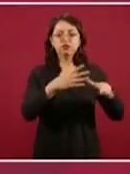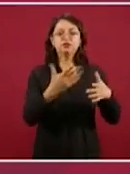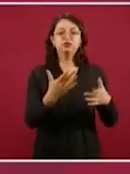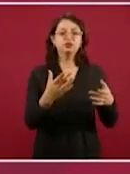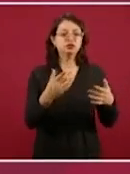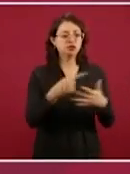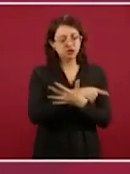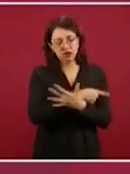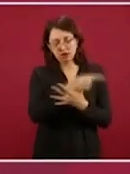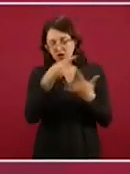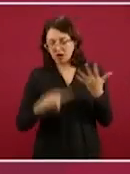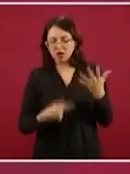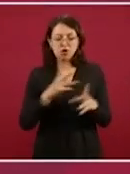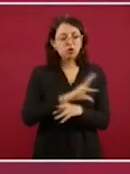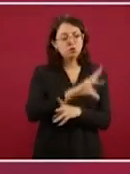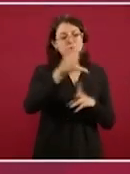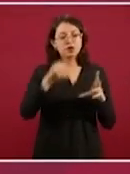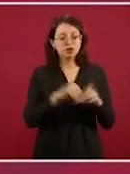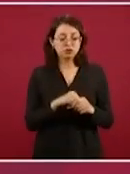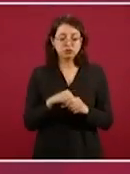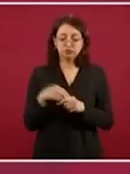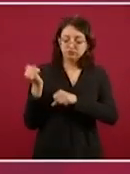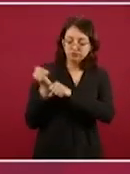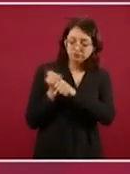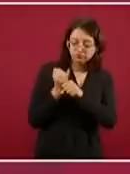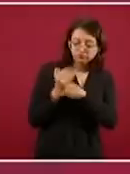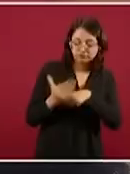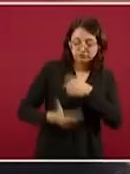bien de lo que se está llevando a cabo,